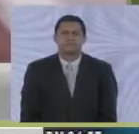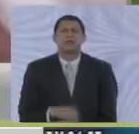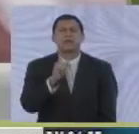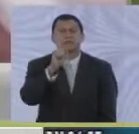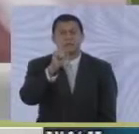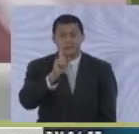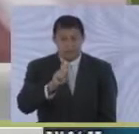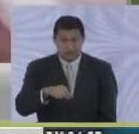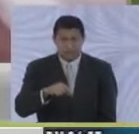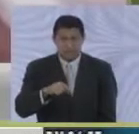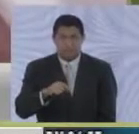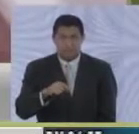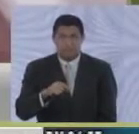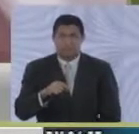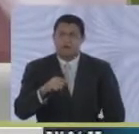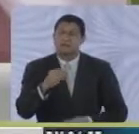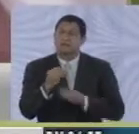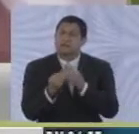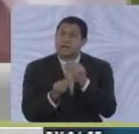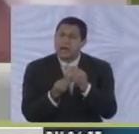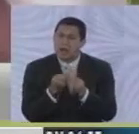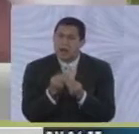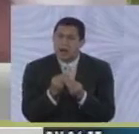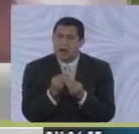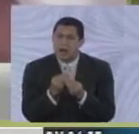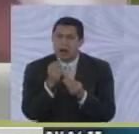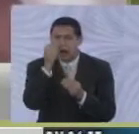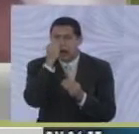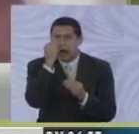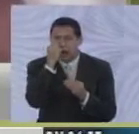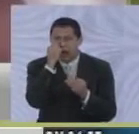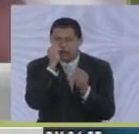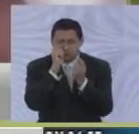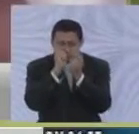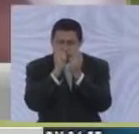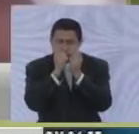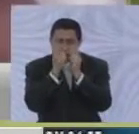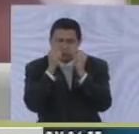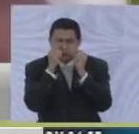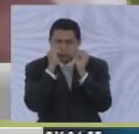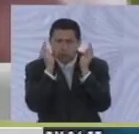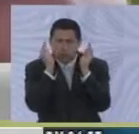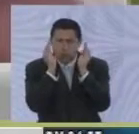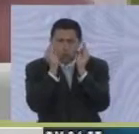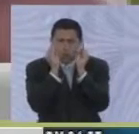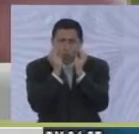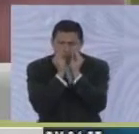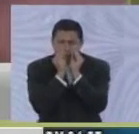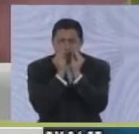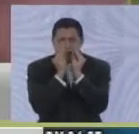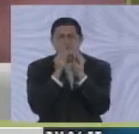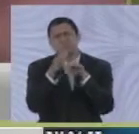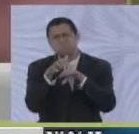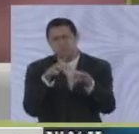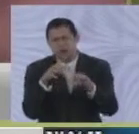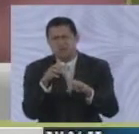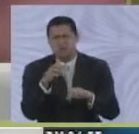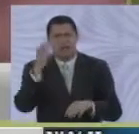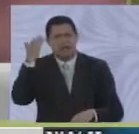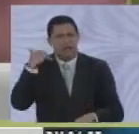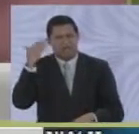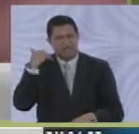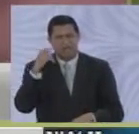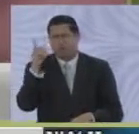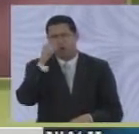Y posteriormente se hace la disminución o la remodelación del tamaño del cornete. Por lo general ya no se hace